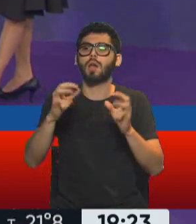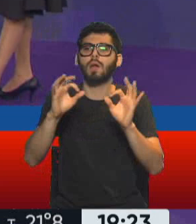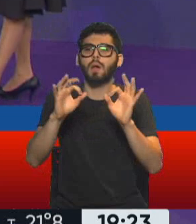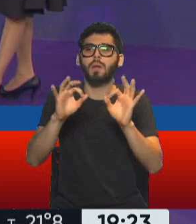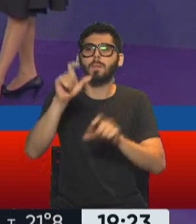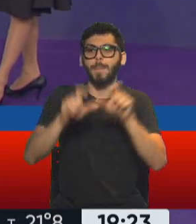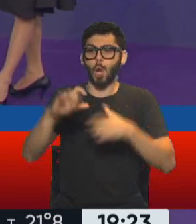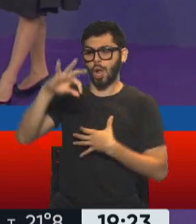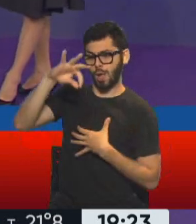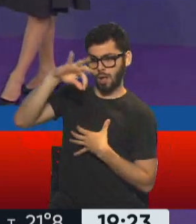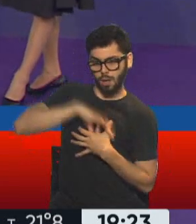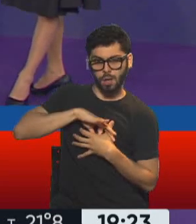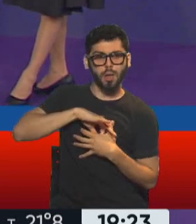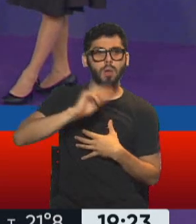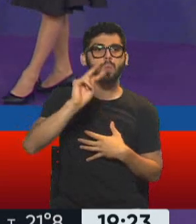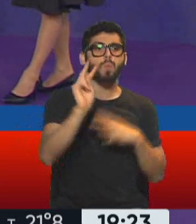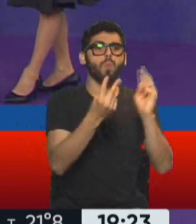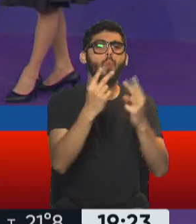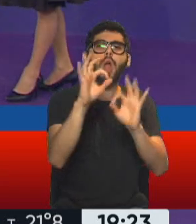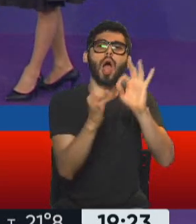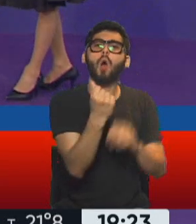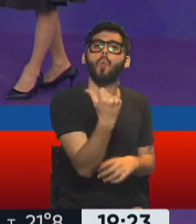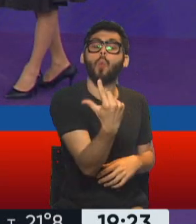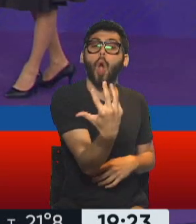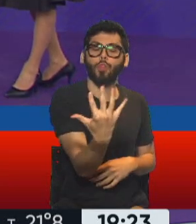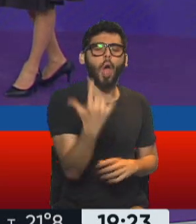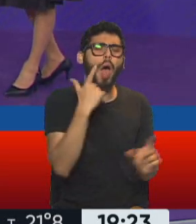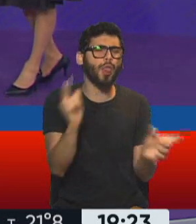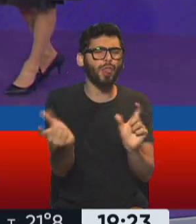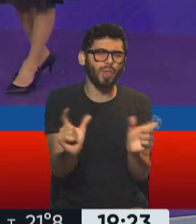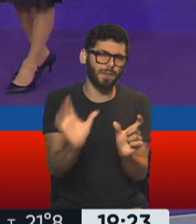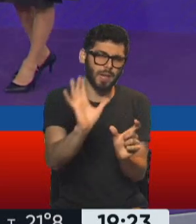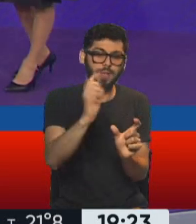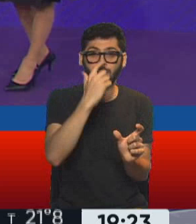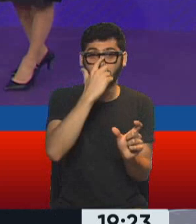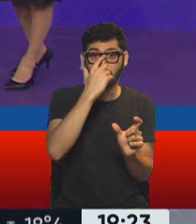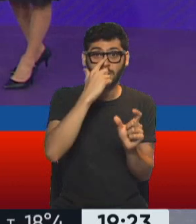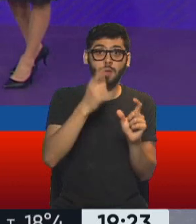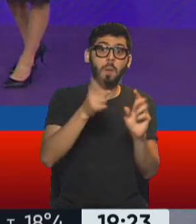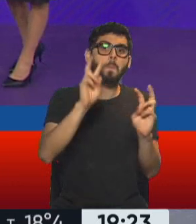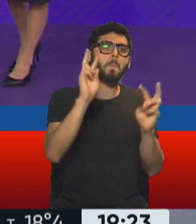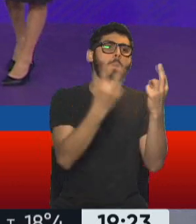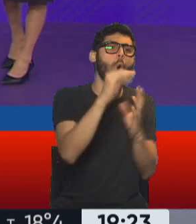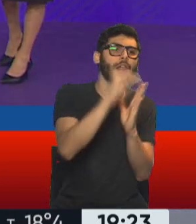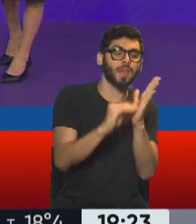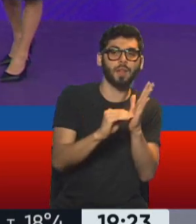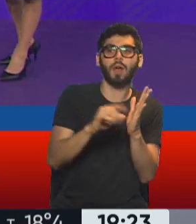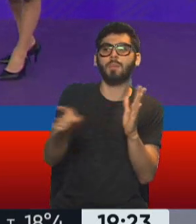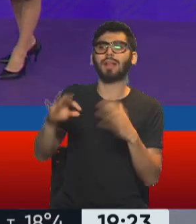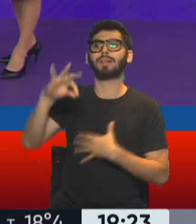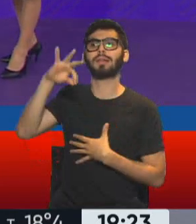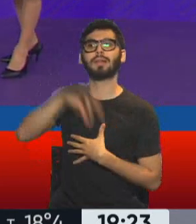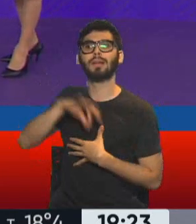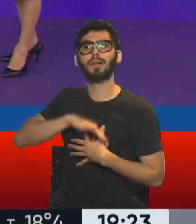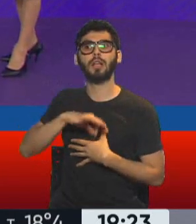sí, que usted me lo anunció hace un ratito fuera del aire. Hagamos esa diferencia, lo que es el número de las muertes que se registran con respecto a la tasa de letalidad.